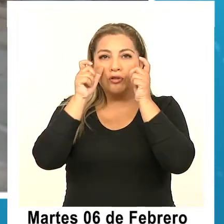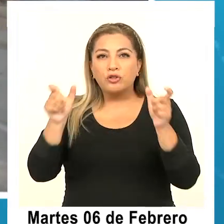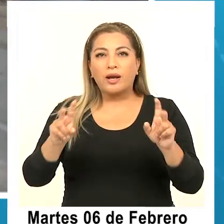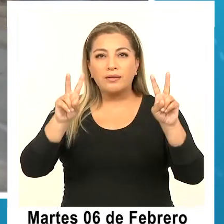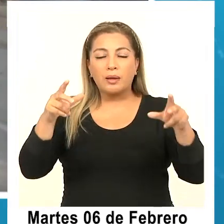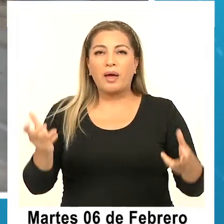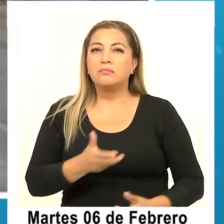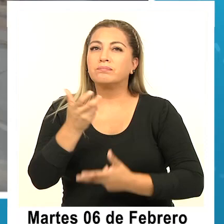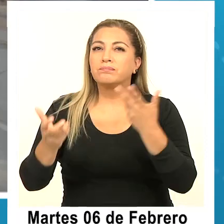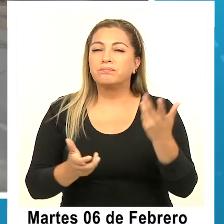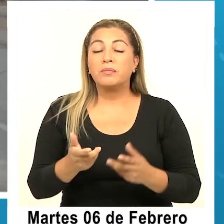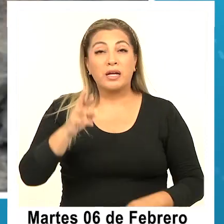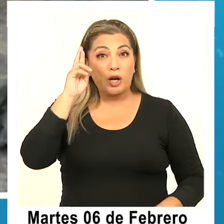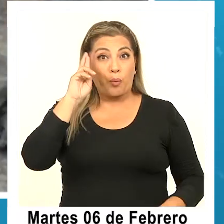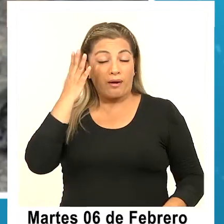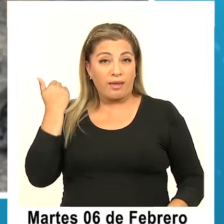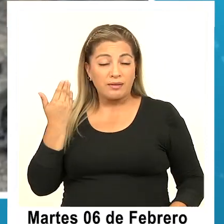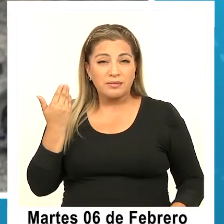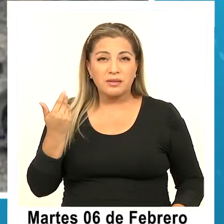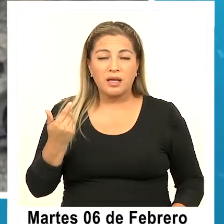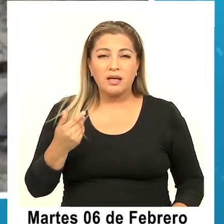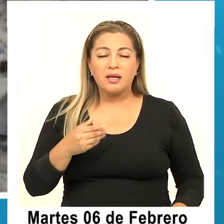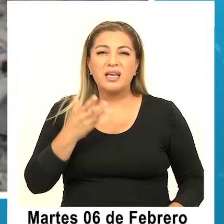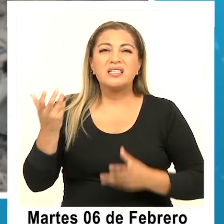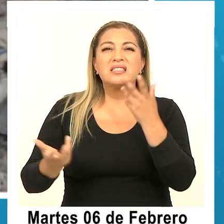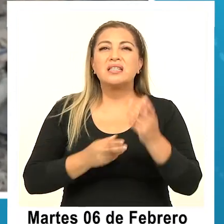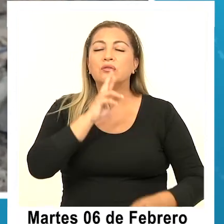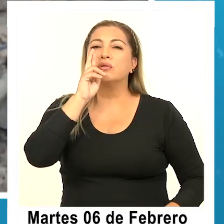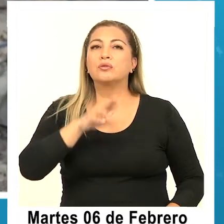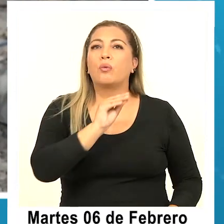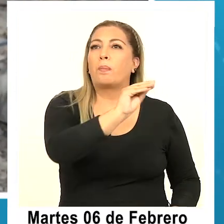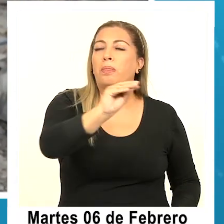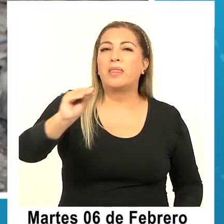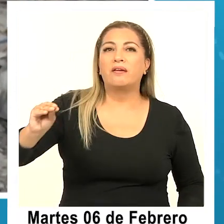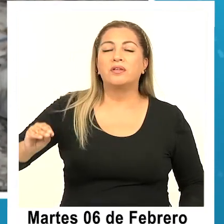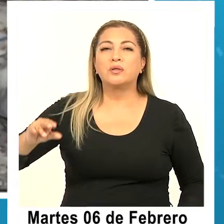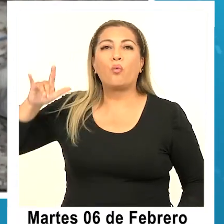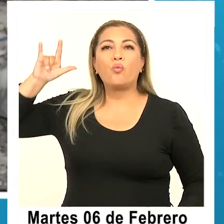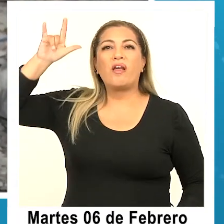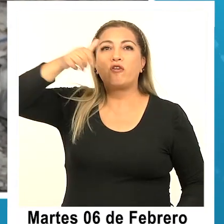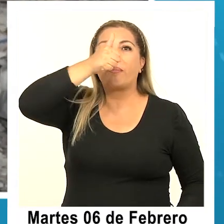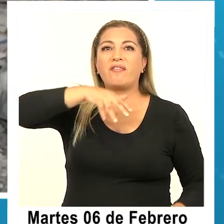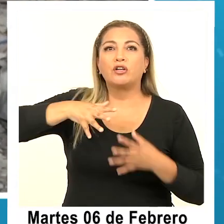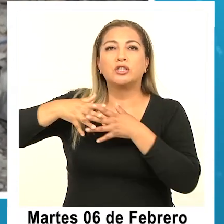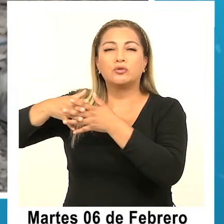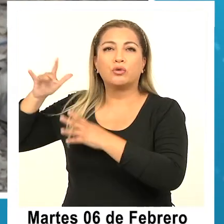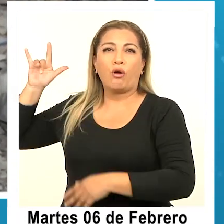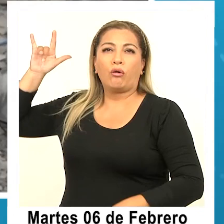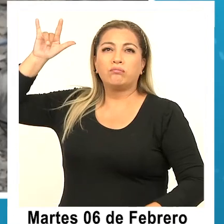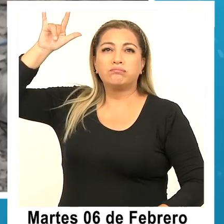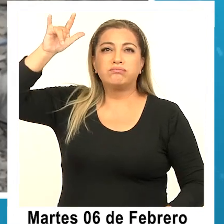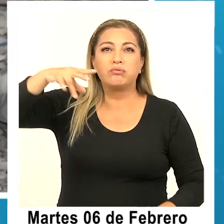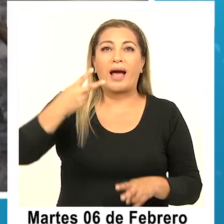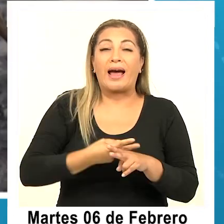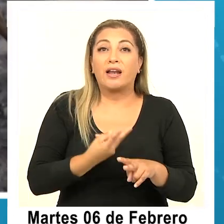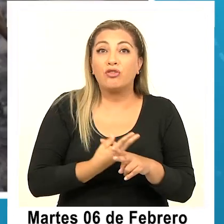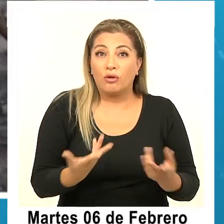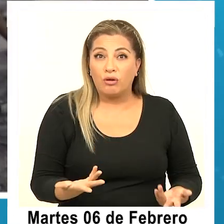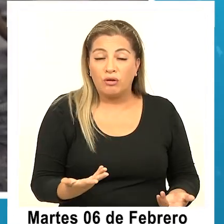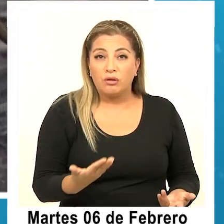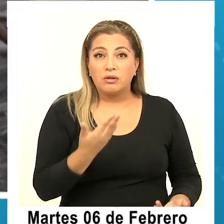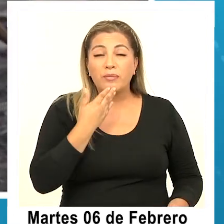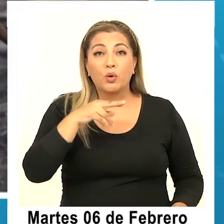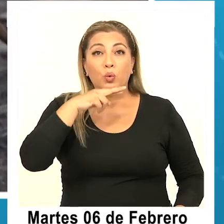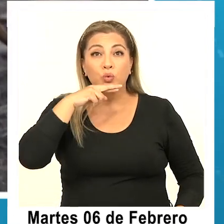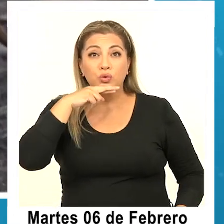incendios? Recuerden que en un momento dado, los incendios del sur, se tuvo que hacer llamado a un avión privado de Estados Unidos, por persona Ajá. chilena que lo arrendó, Sí, lo y a un recuerdo. avión